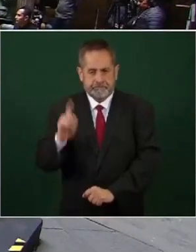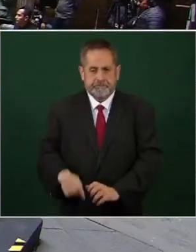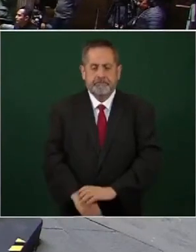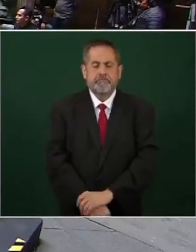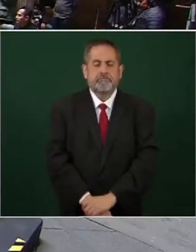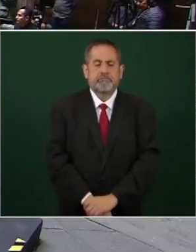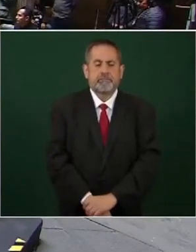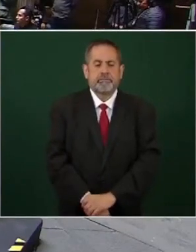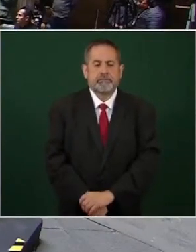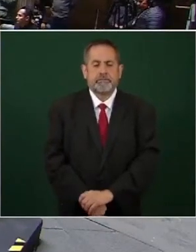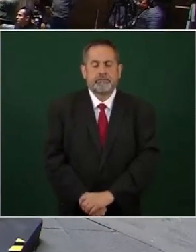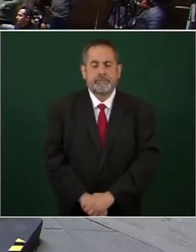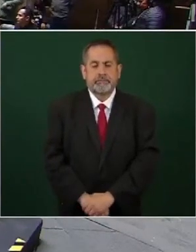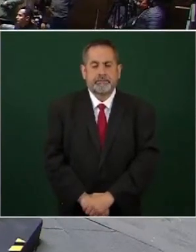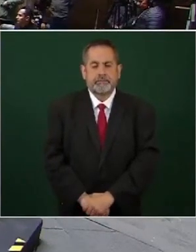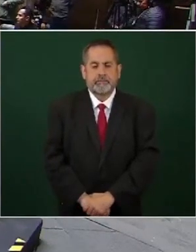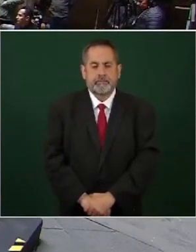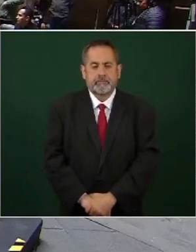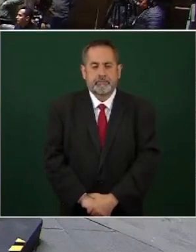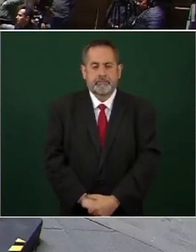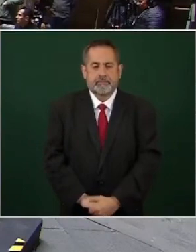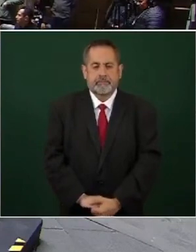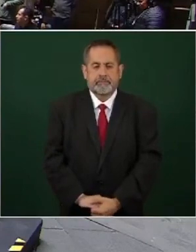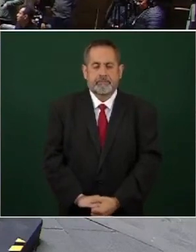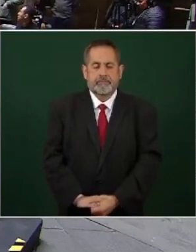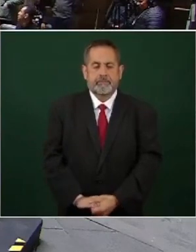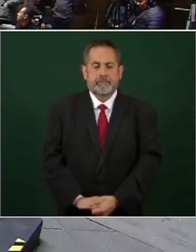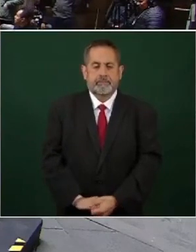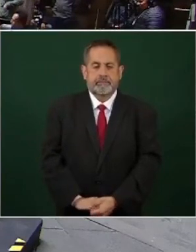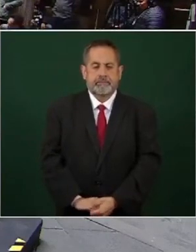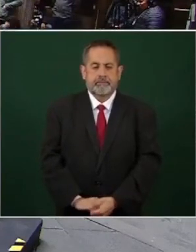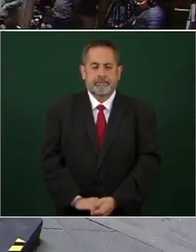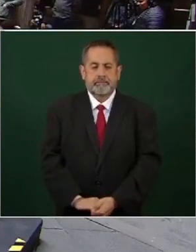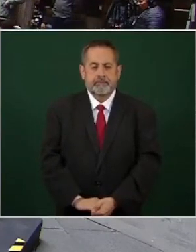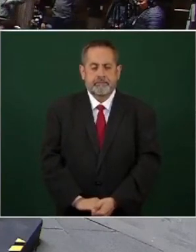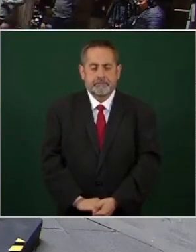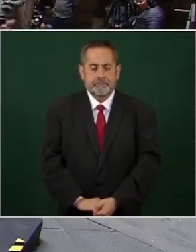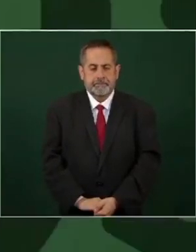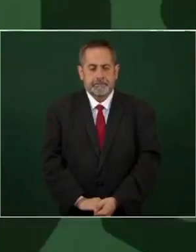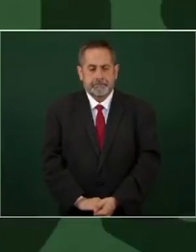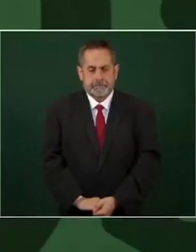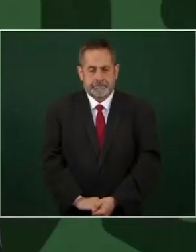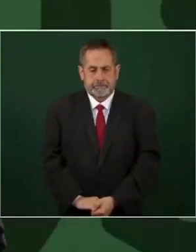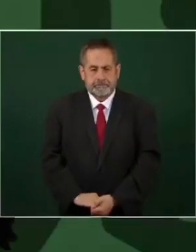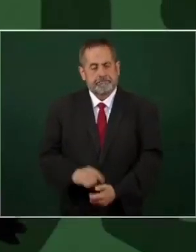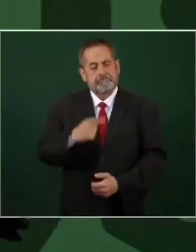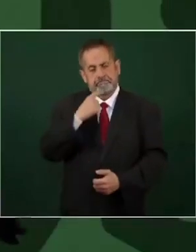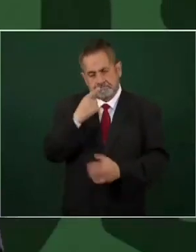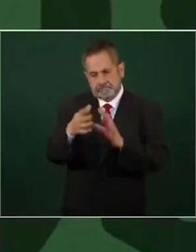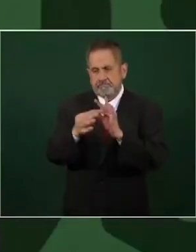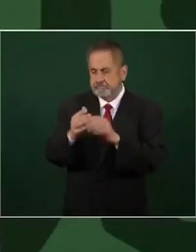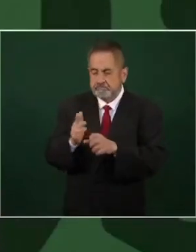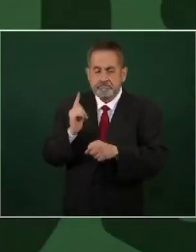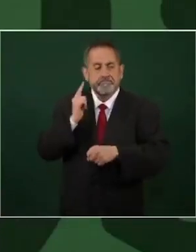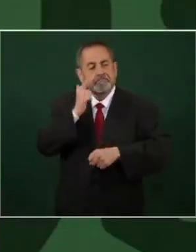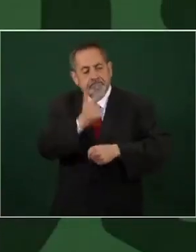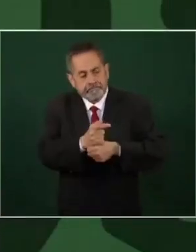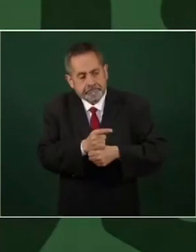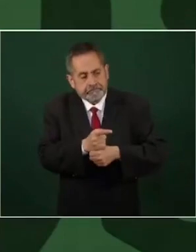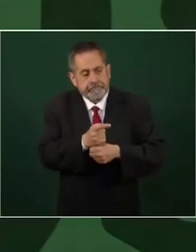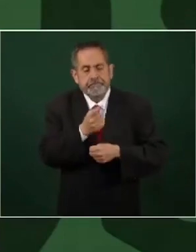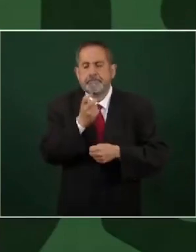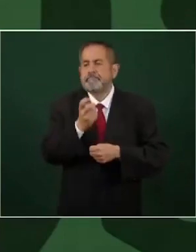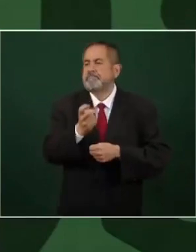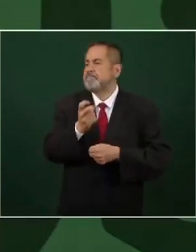realmente quiera un riesgo para la ciudadanía general desde afuera? Lo que se detectó, y ese fue el origen precisamente de